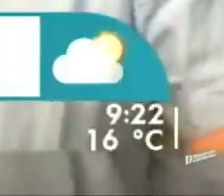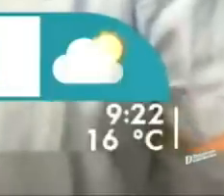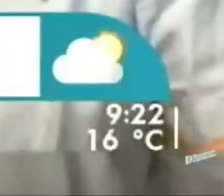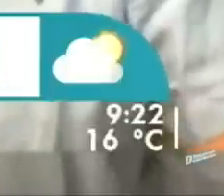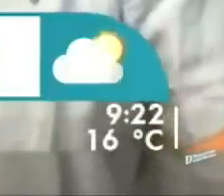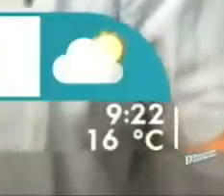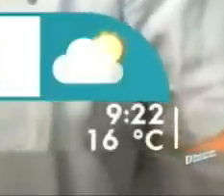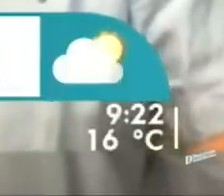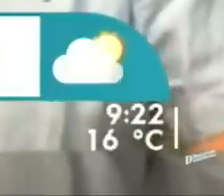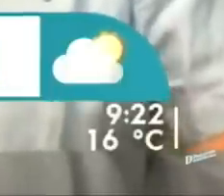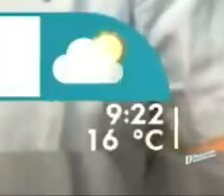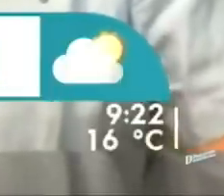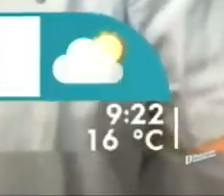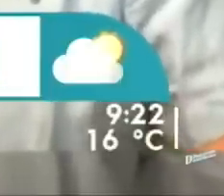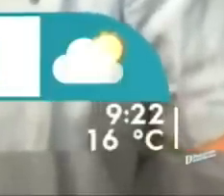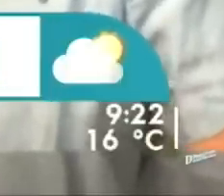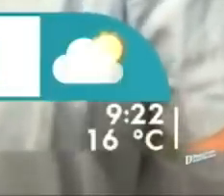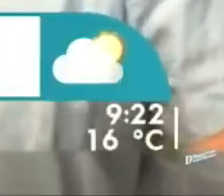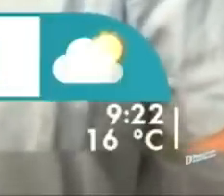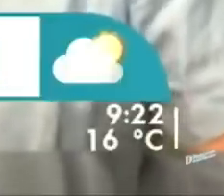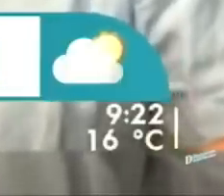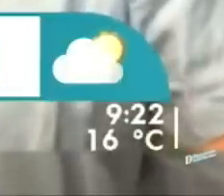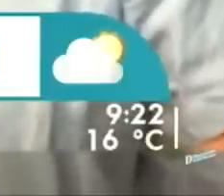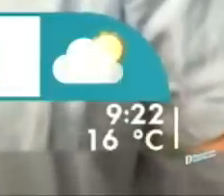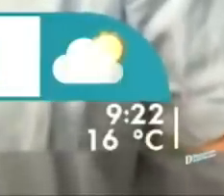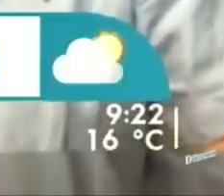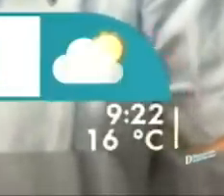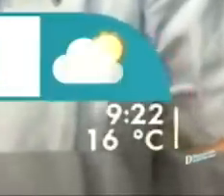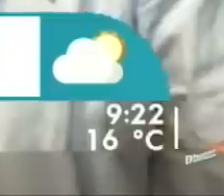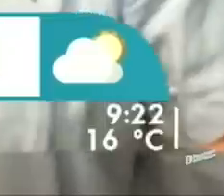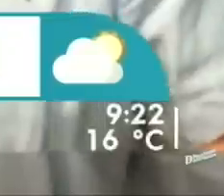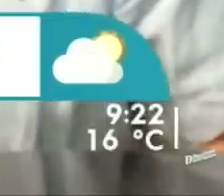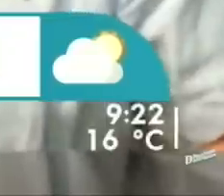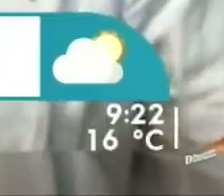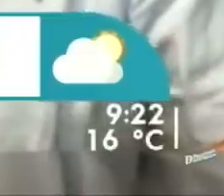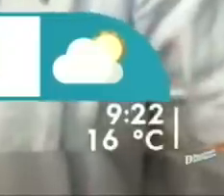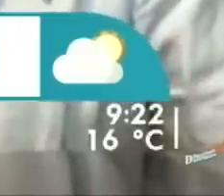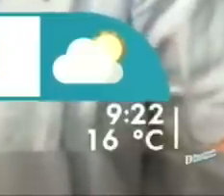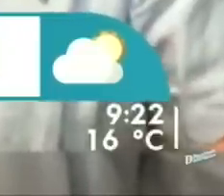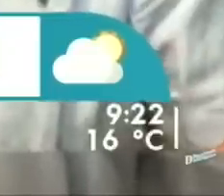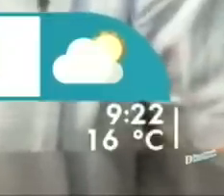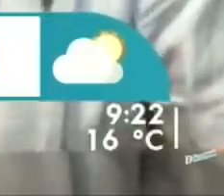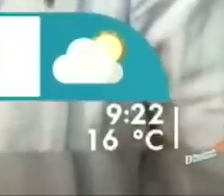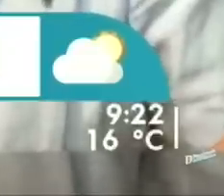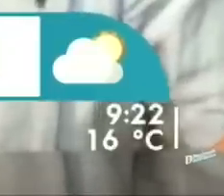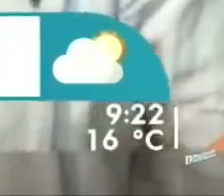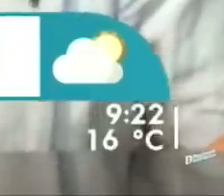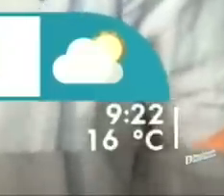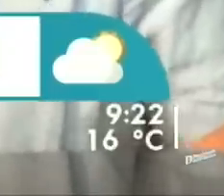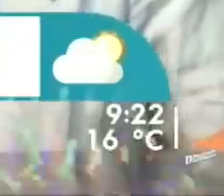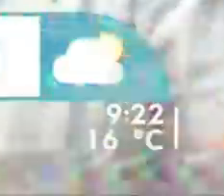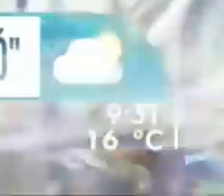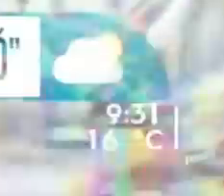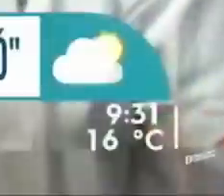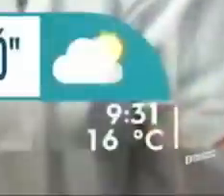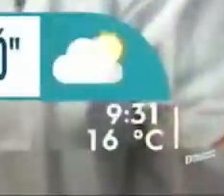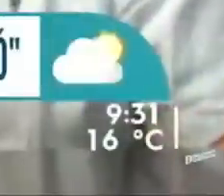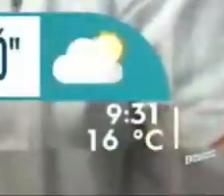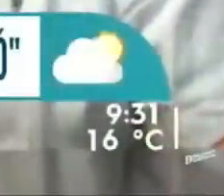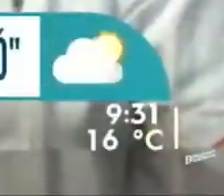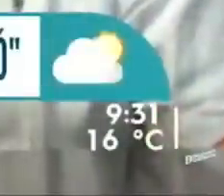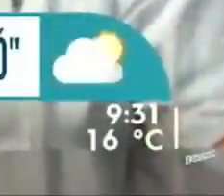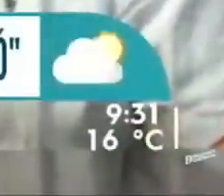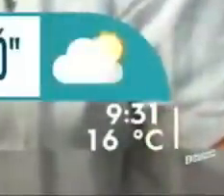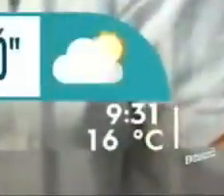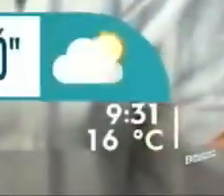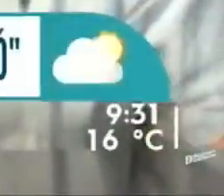problemas que hubieron entre Bartoli y yo, Martinelli, son los mismos que existen en cualquier familia, en cualquier matrimonio. Llegué